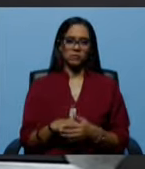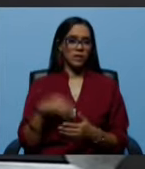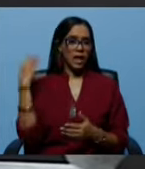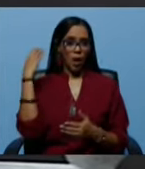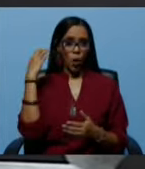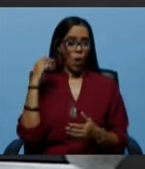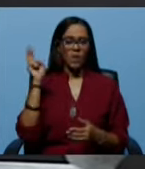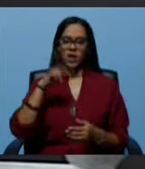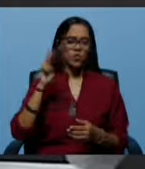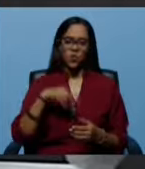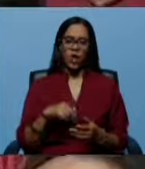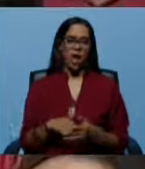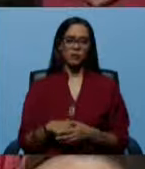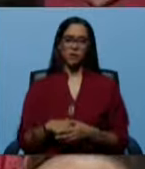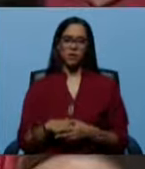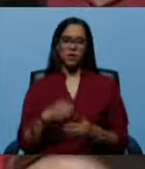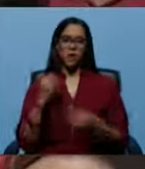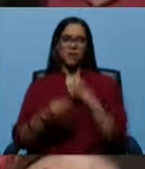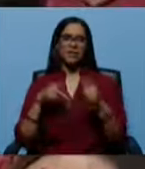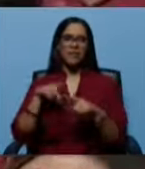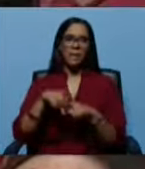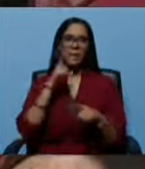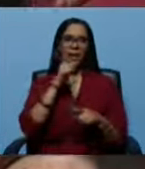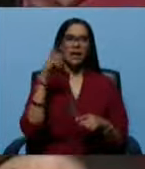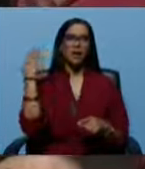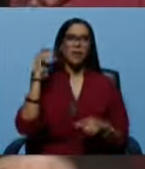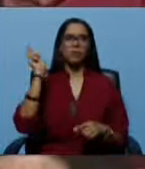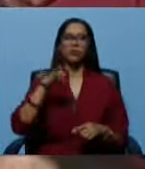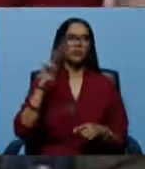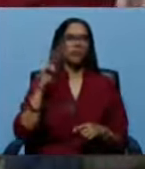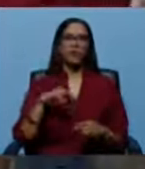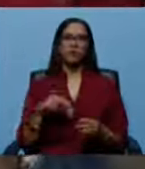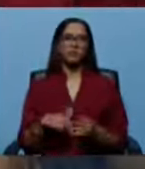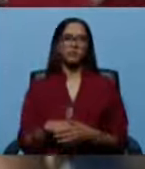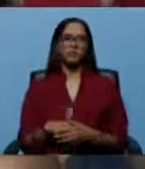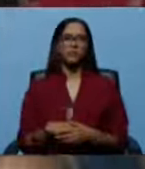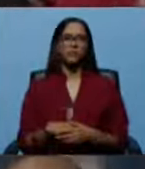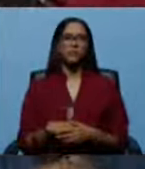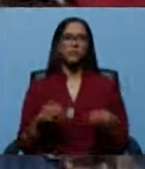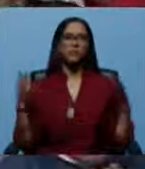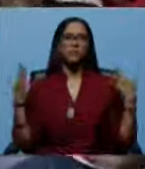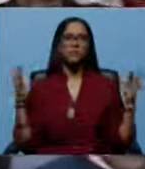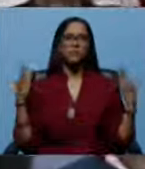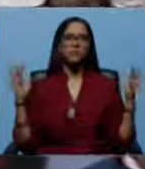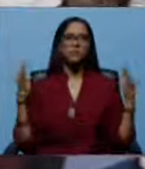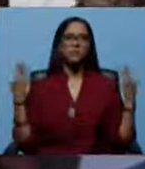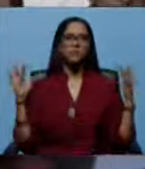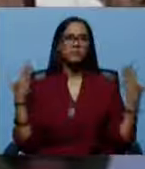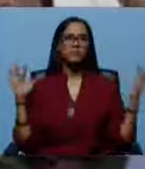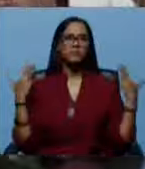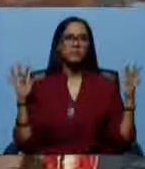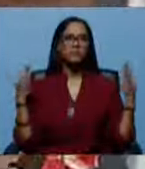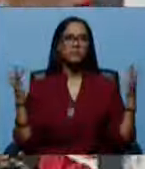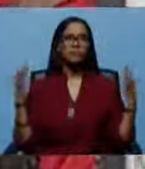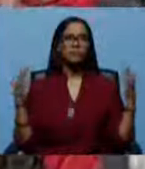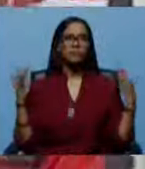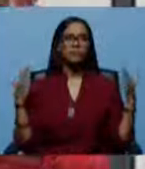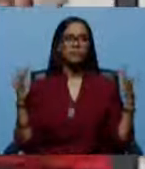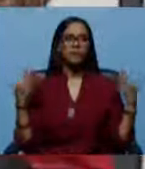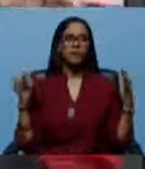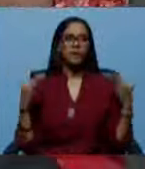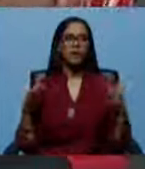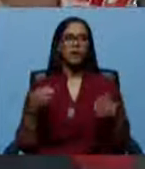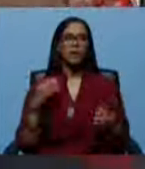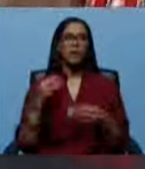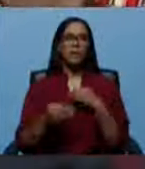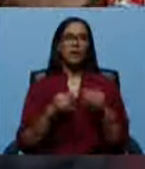Jamás la usarán para hacerle daño a Colombia. para hacerle